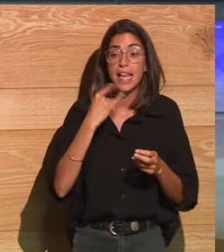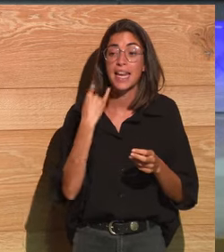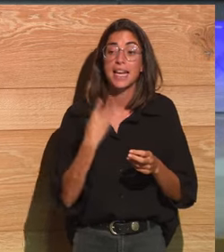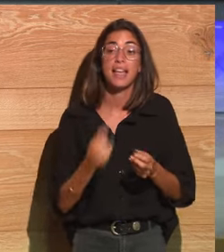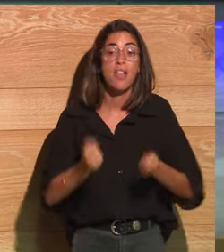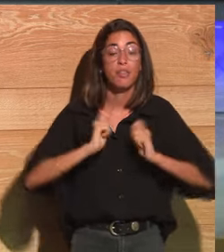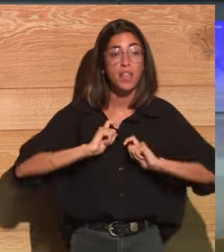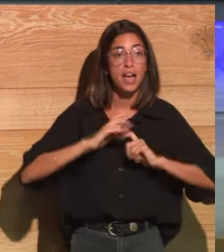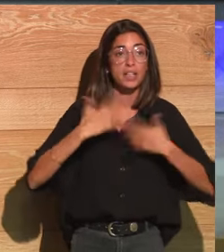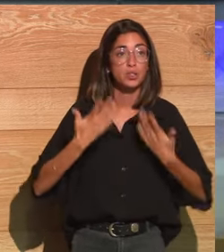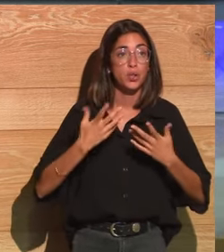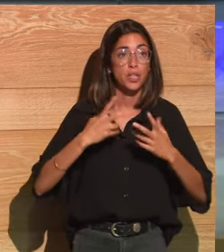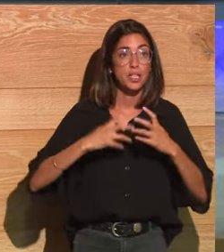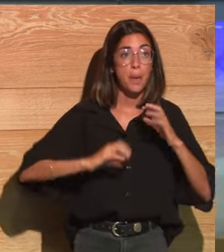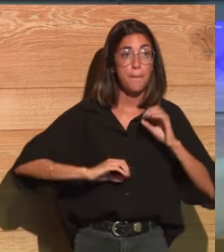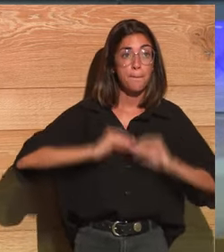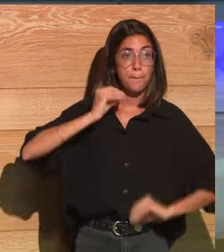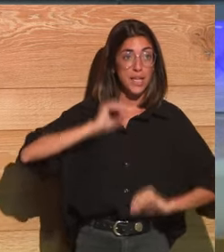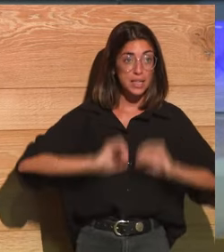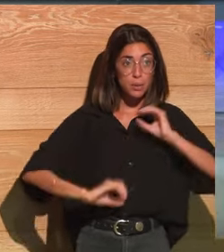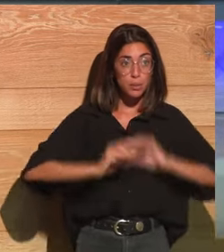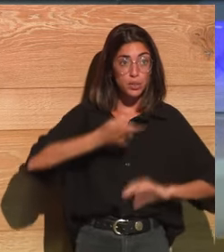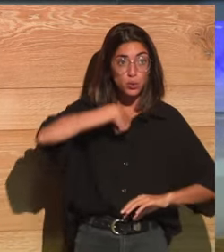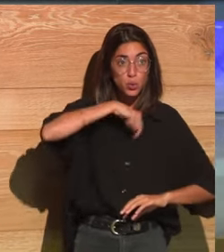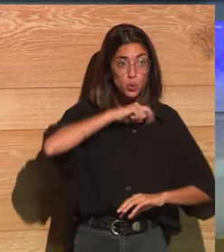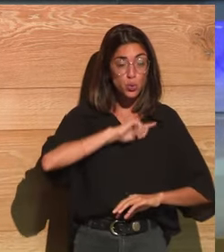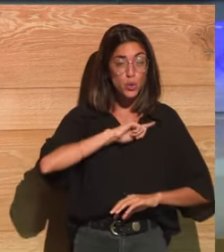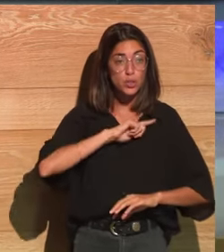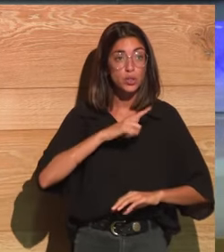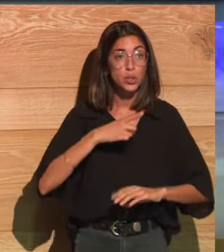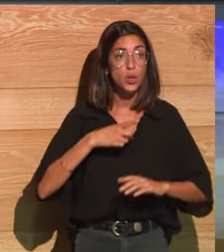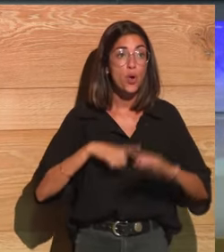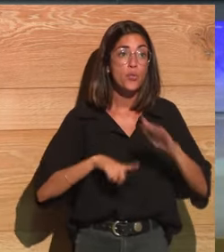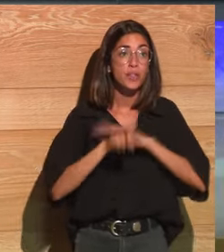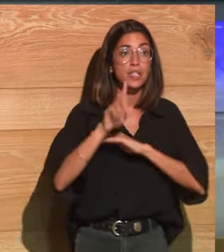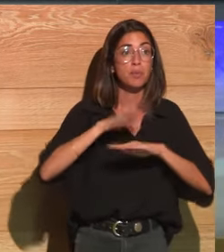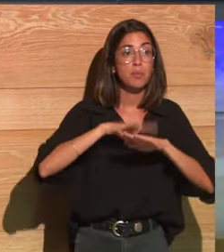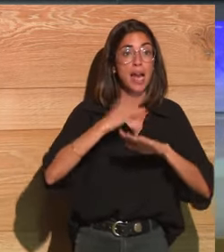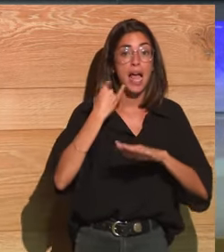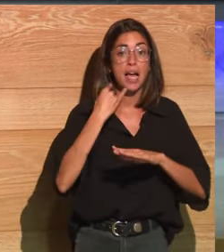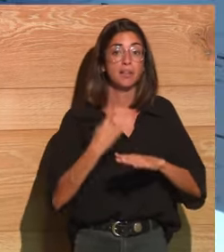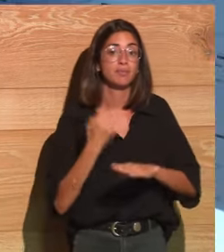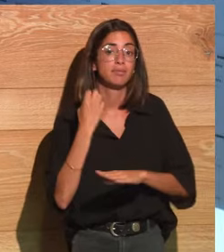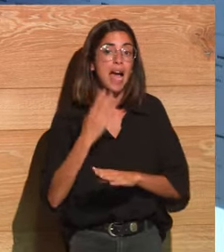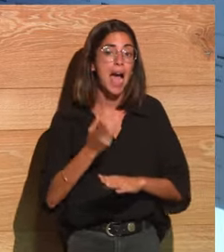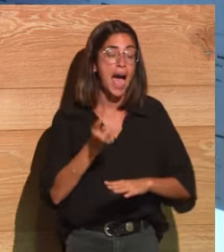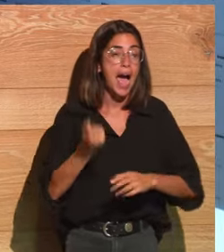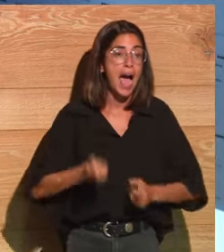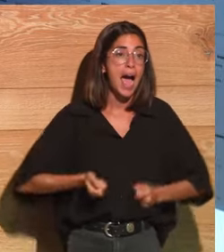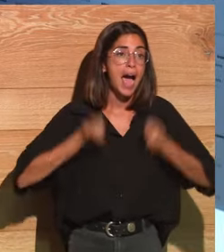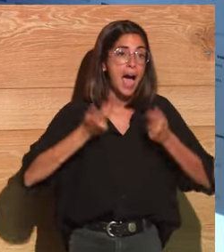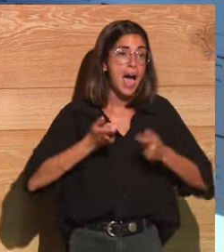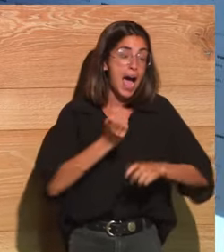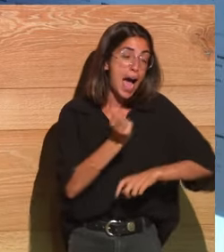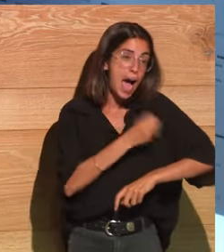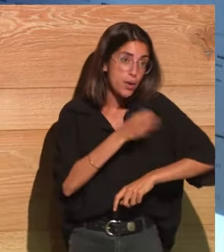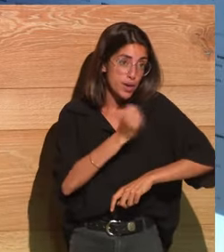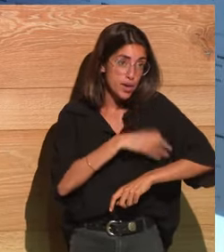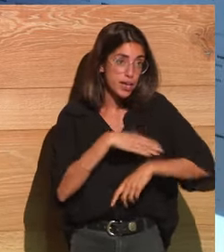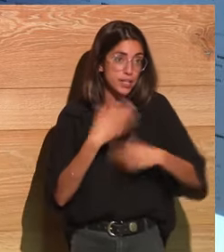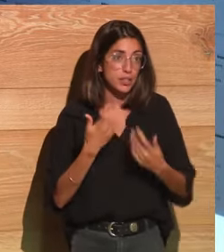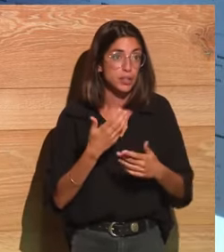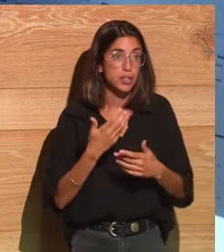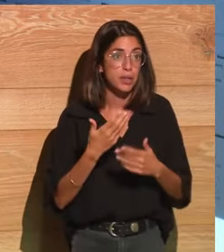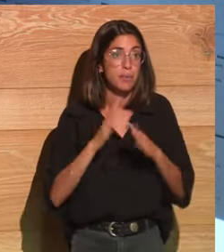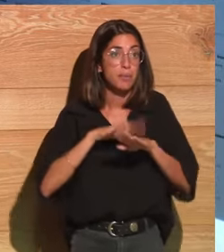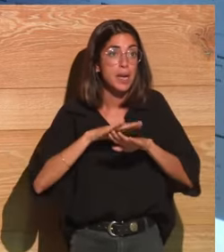Entonces, todo nuestro metabolismo estaba desarrollado para ahorrar energía. Teníamos el sentido del gusto y la intuición para que nos guste lo más